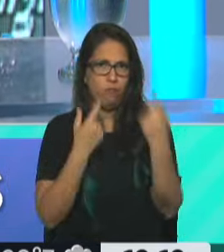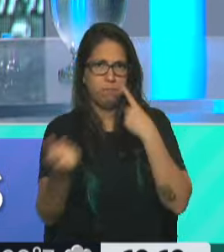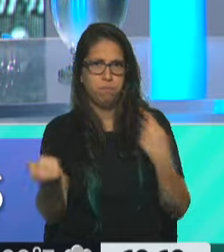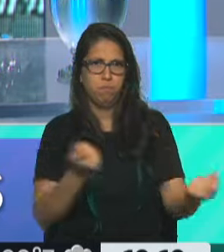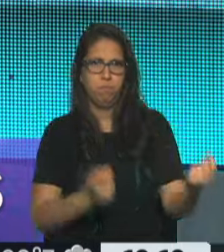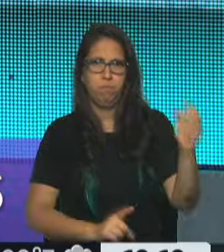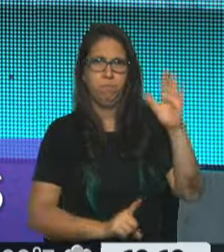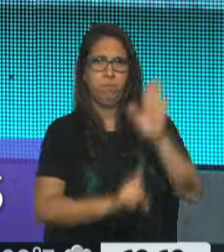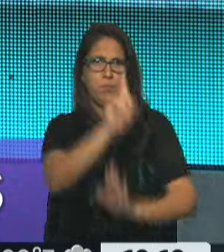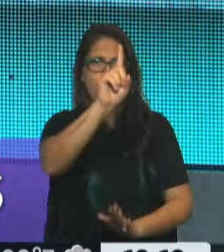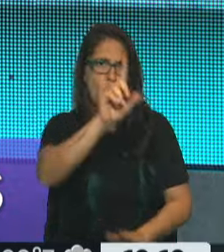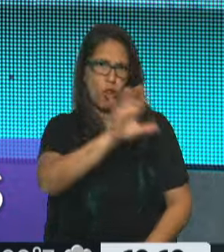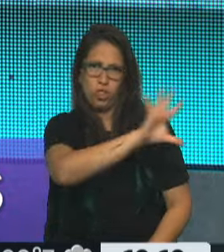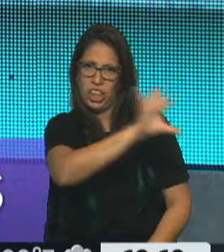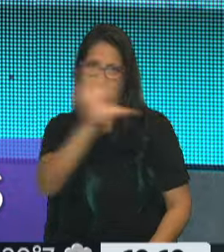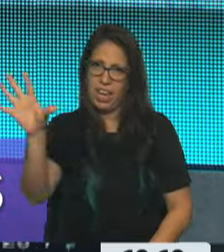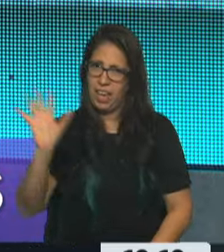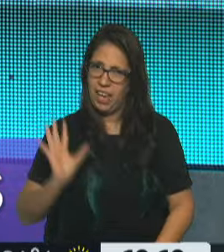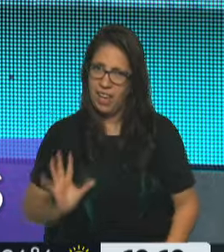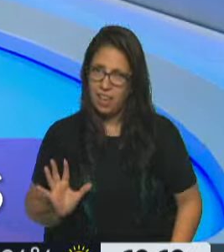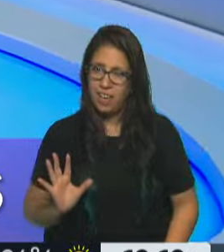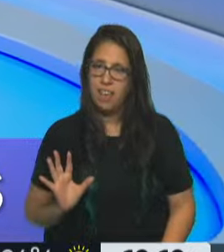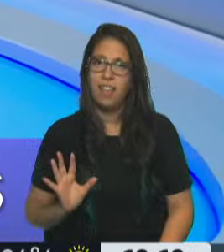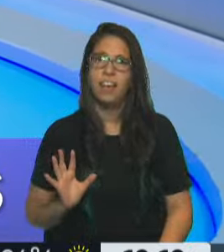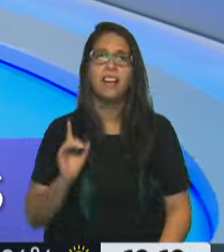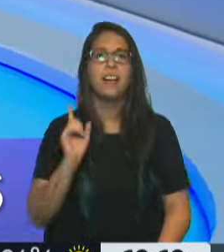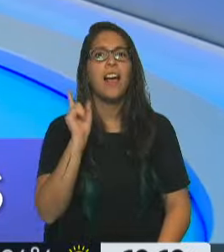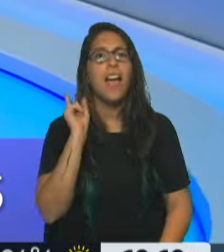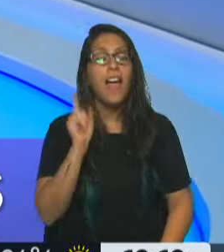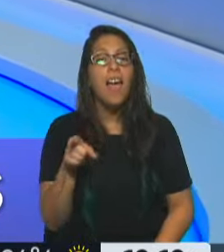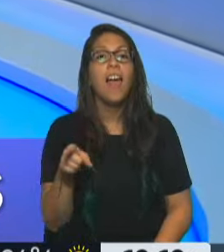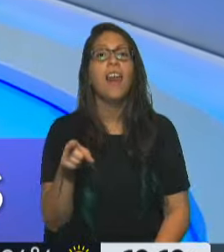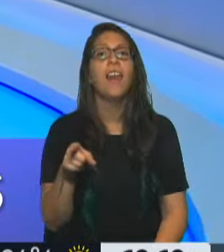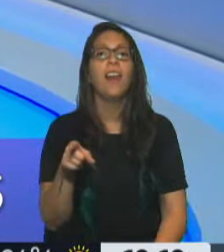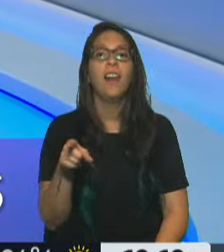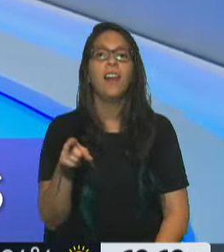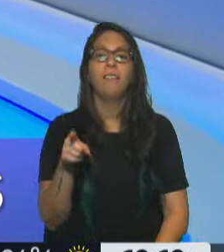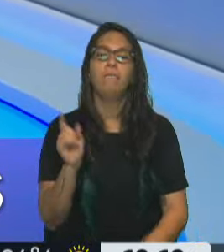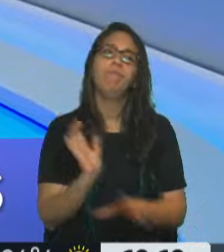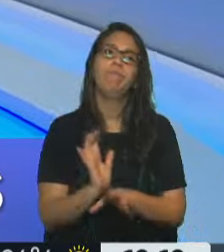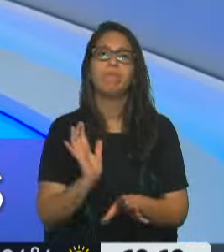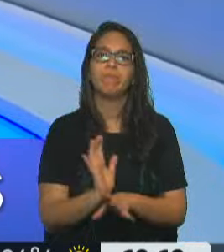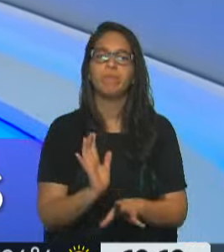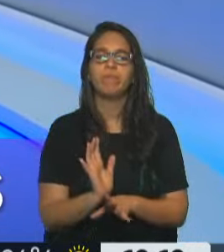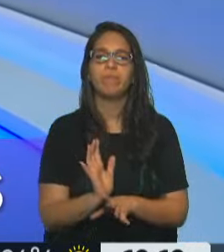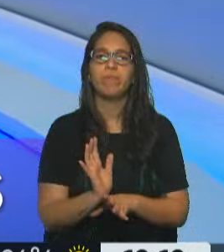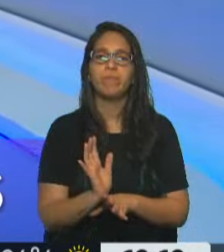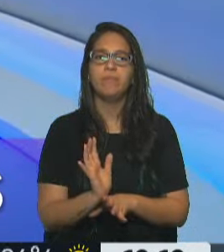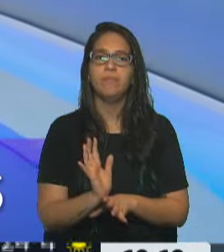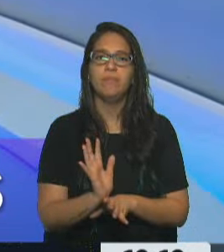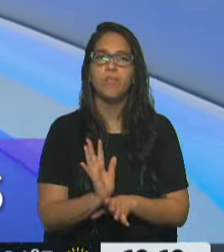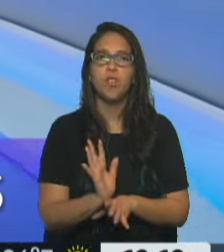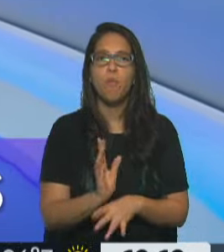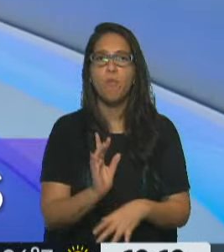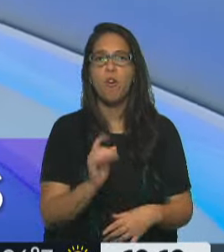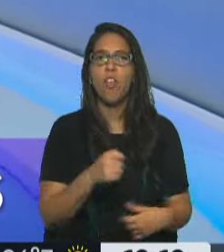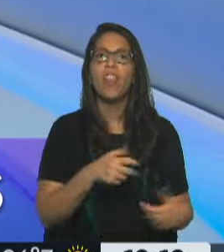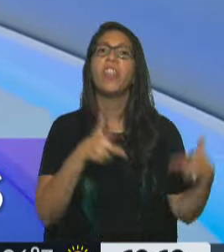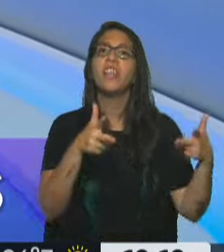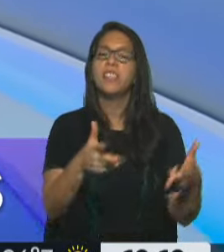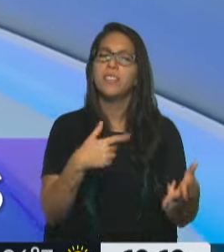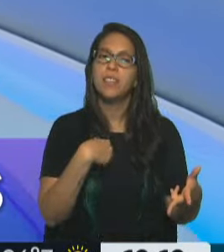tiene esa misma mirada No claro y lo que le lo que evidentemente pone en por lo menos en cuestionamiento mi ley